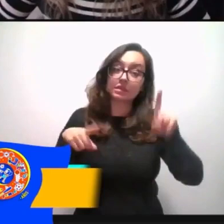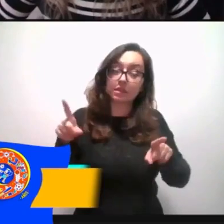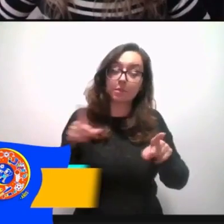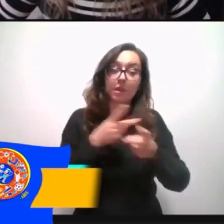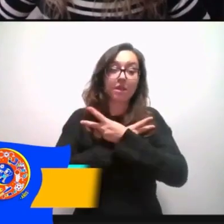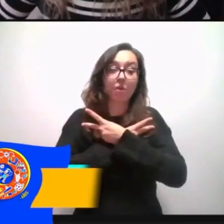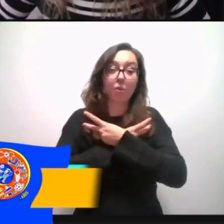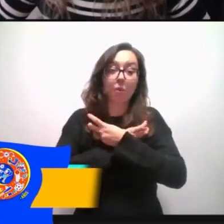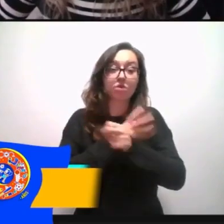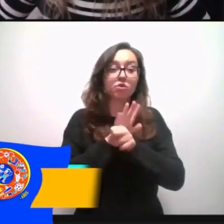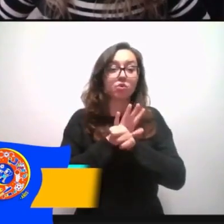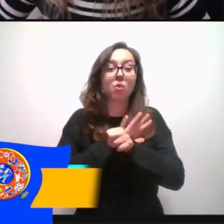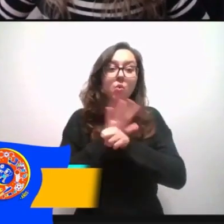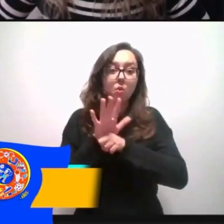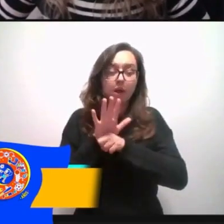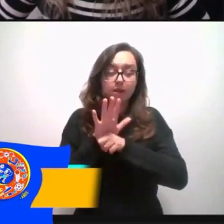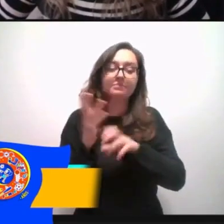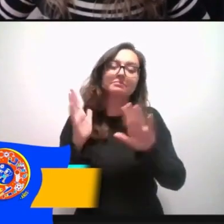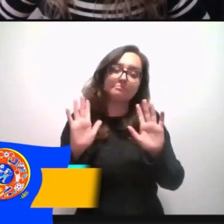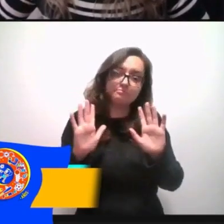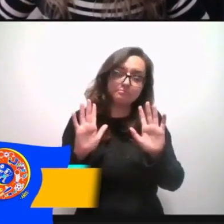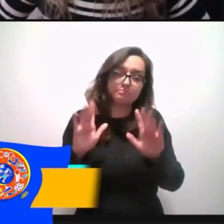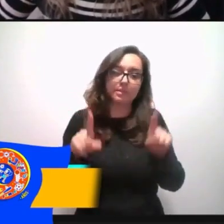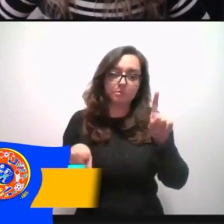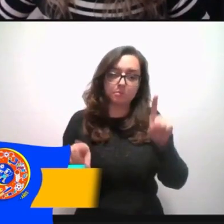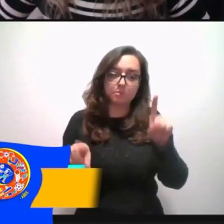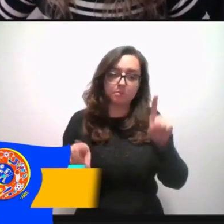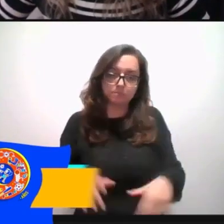está en funciones del área a reconstruir.